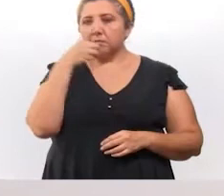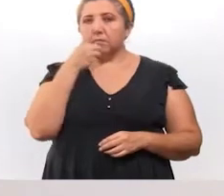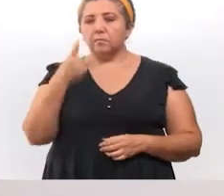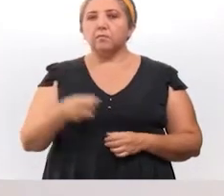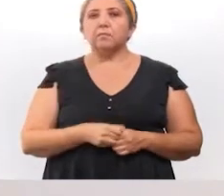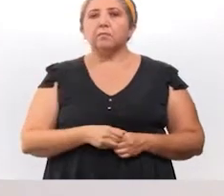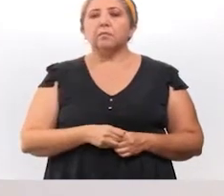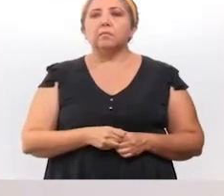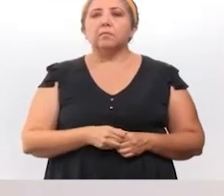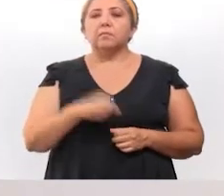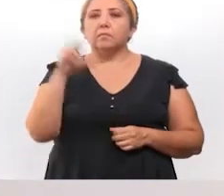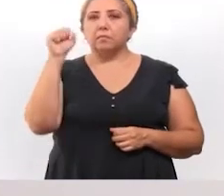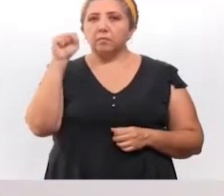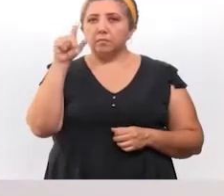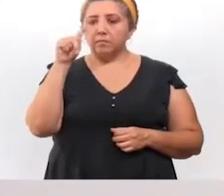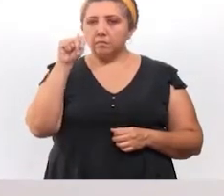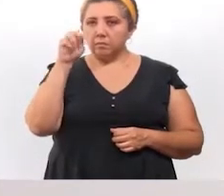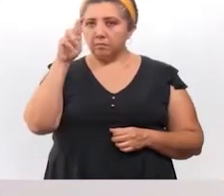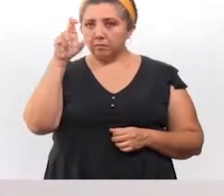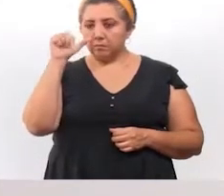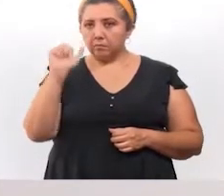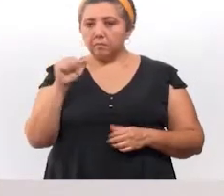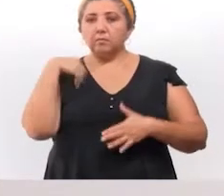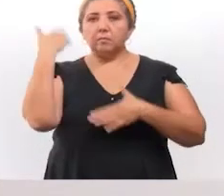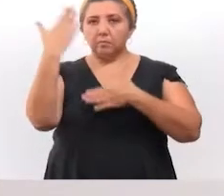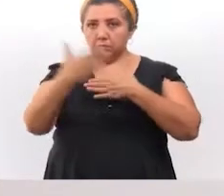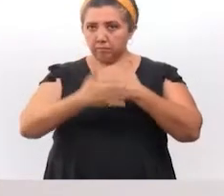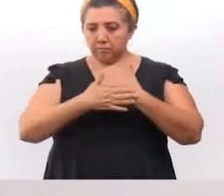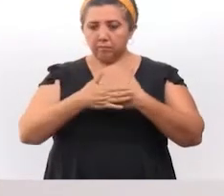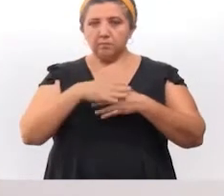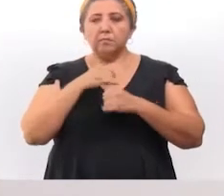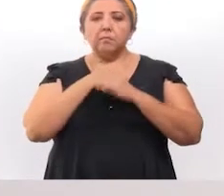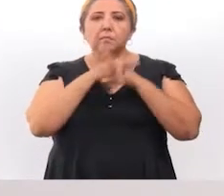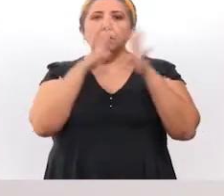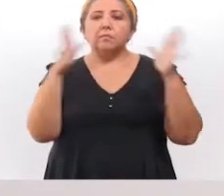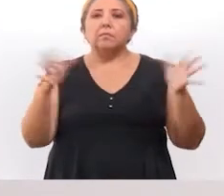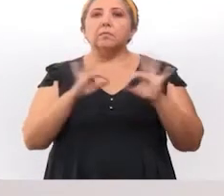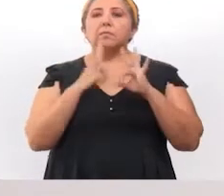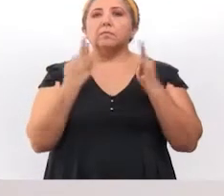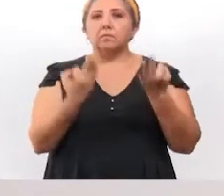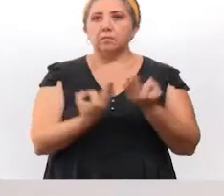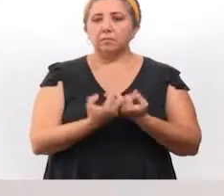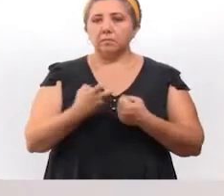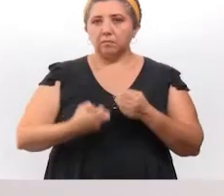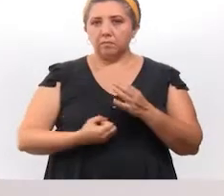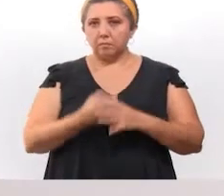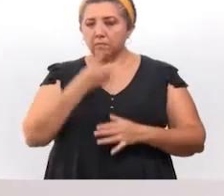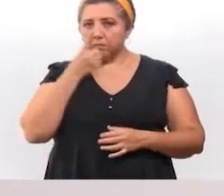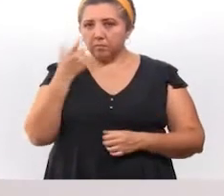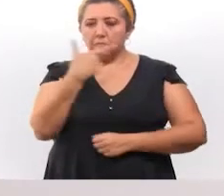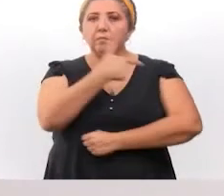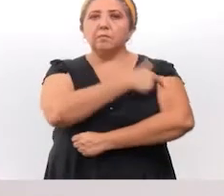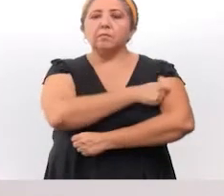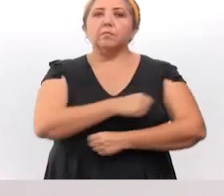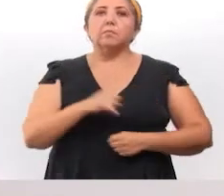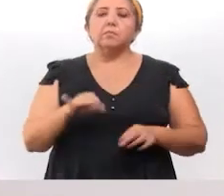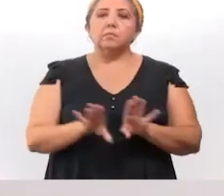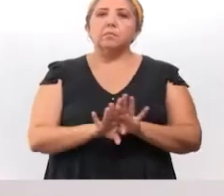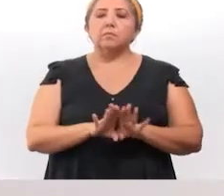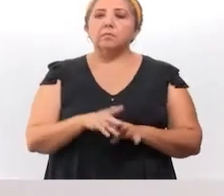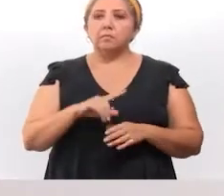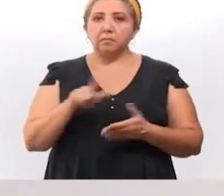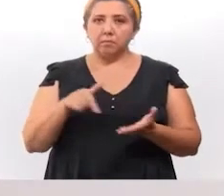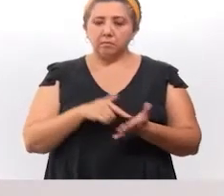la farmacéutica AstraZeneca. Próximamente se dará a conocer la mecánica para esta nueva etapa de vacunación, así como